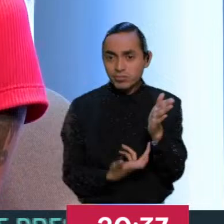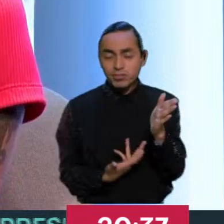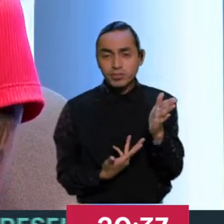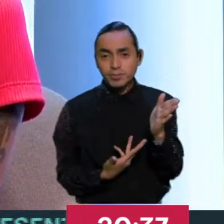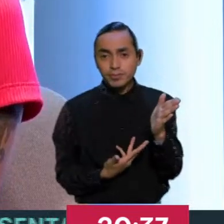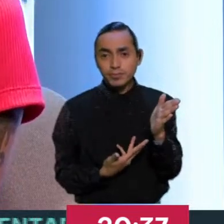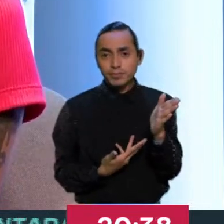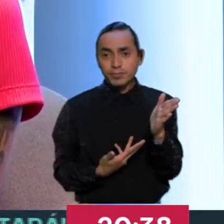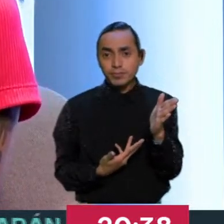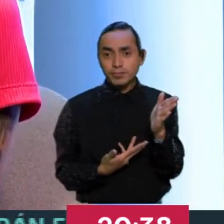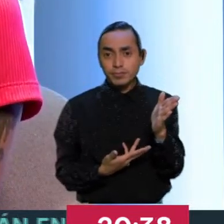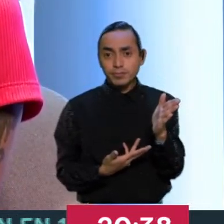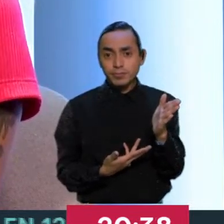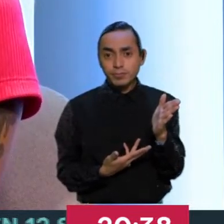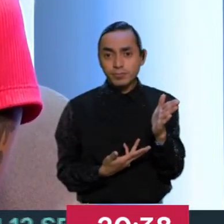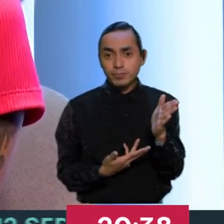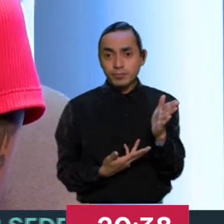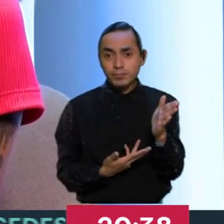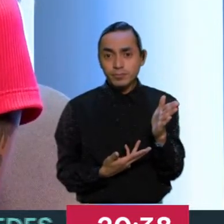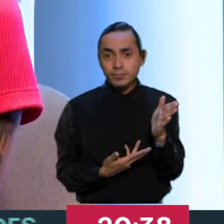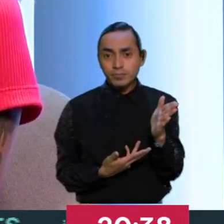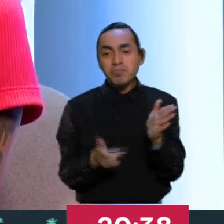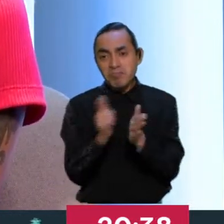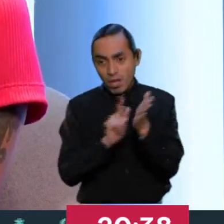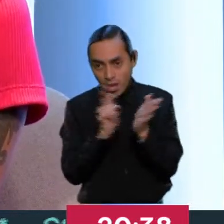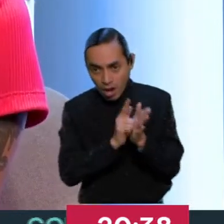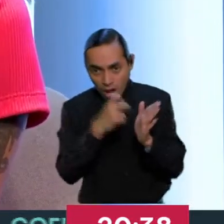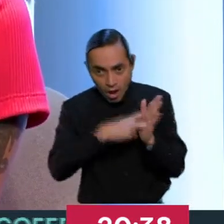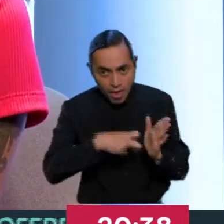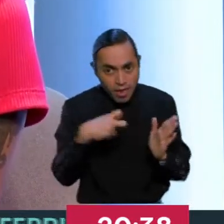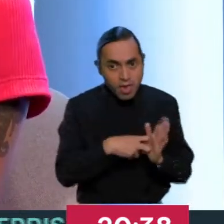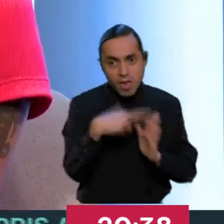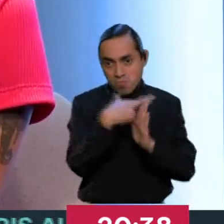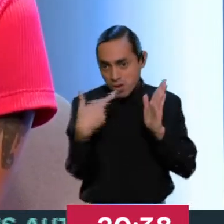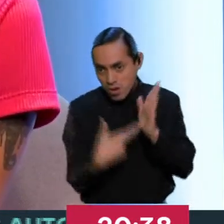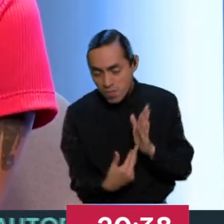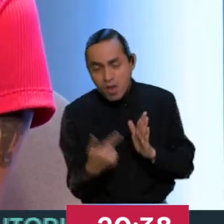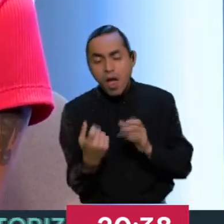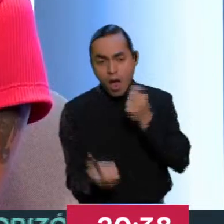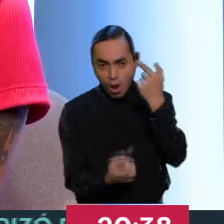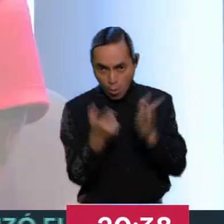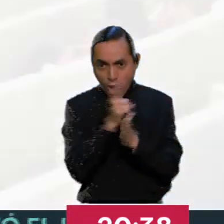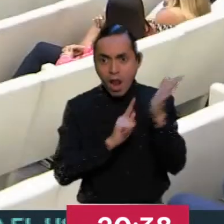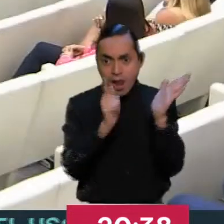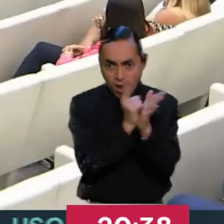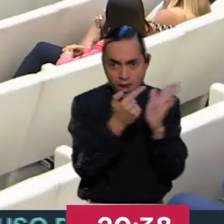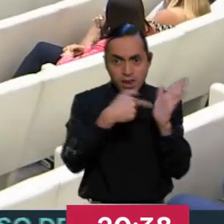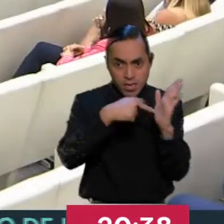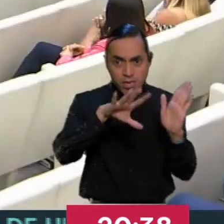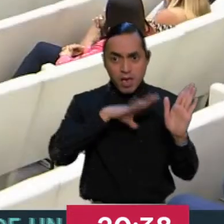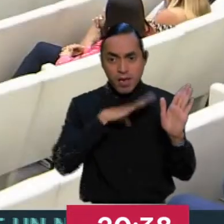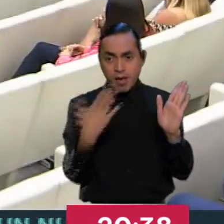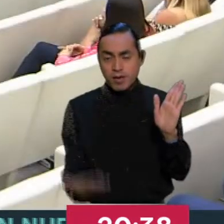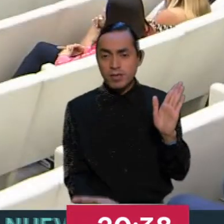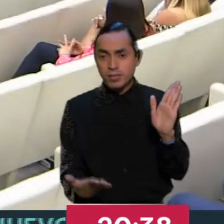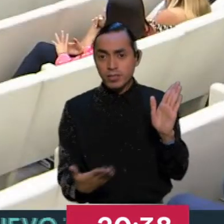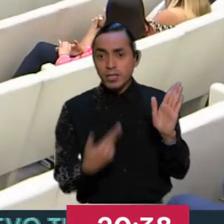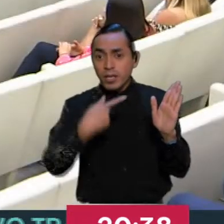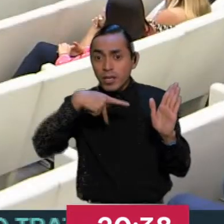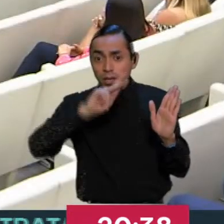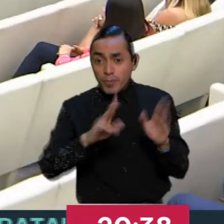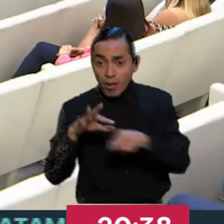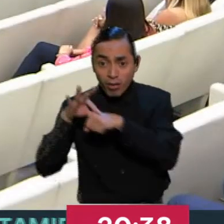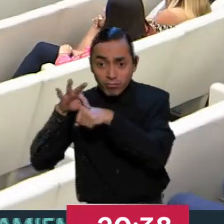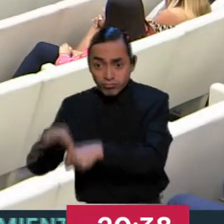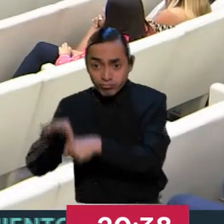Las legislaciones, ciertas leyes, están ahí las leyes, pero en su implementación, como decía Andrea,